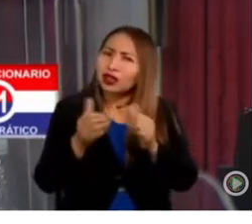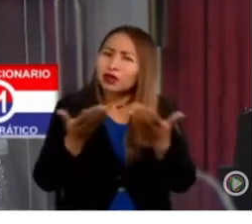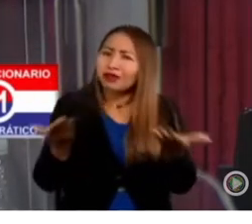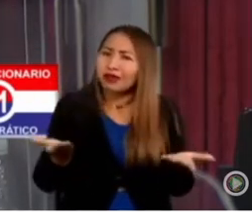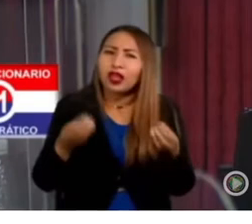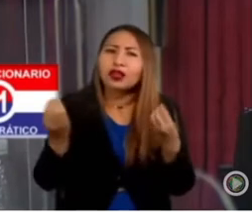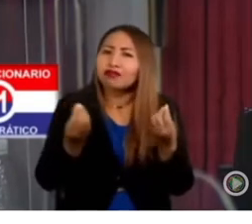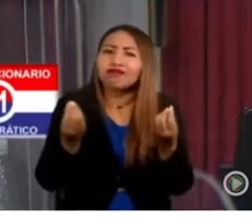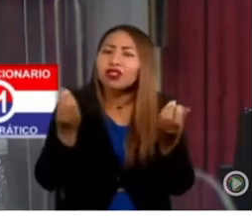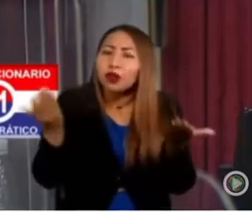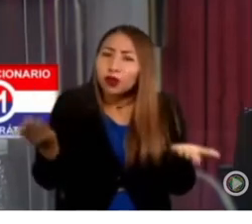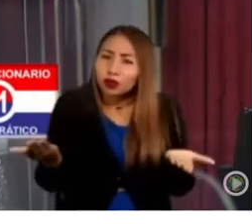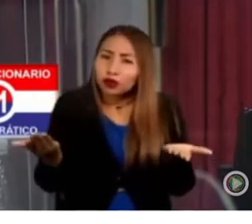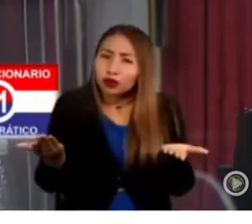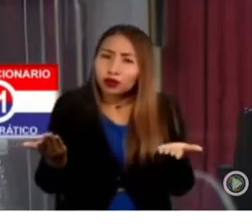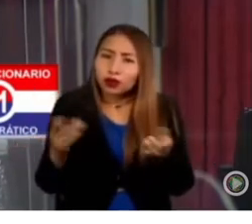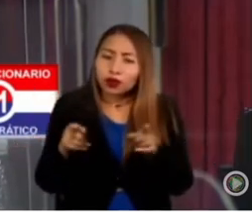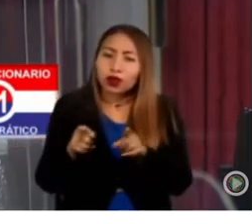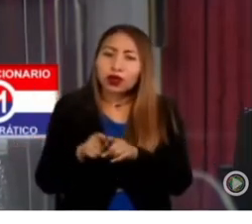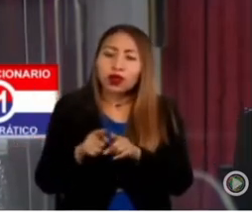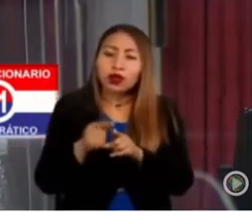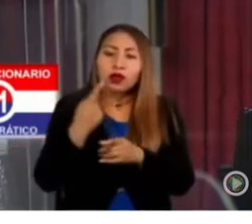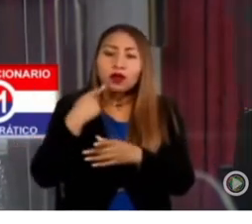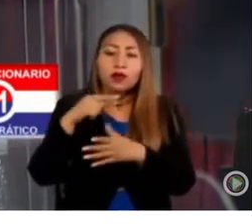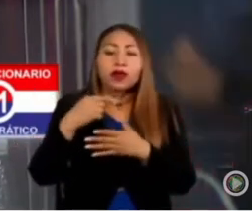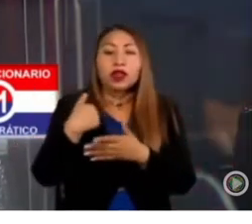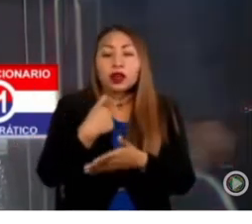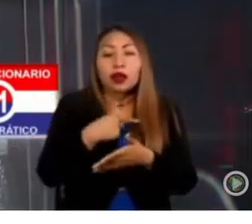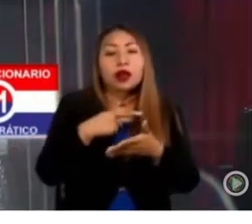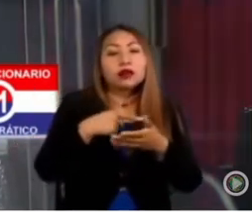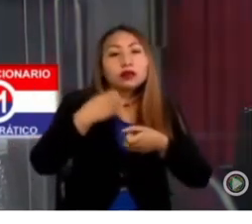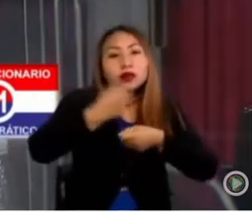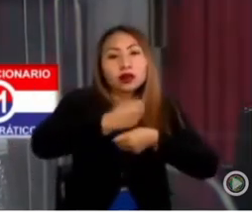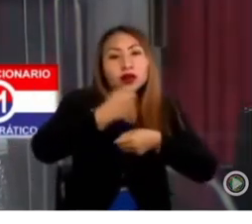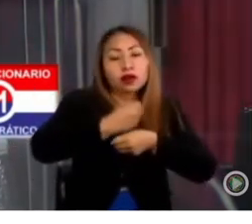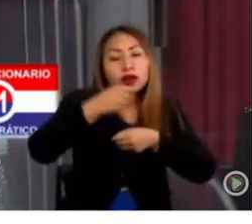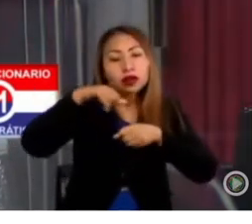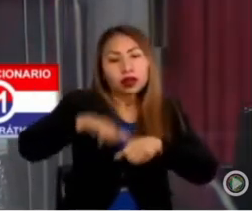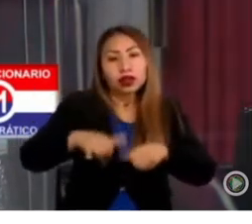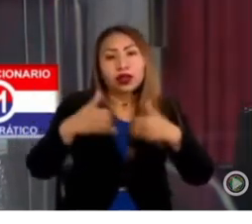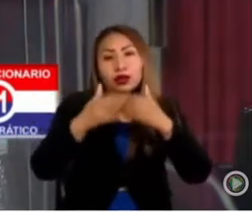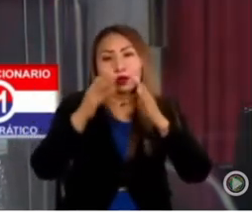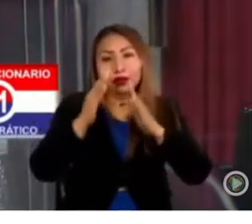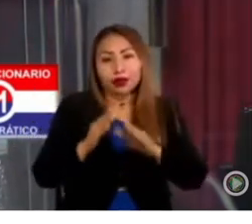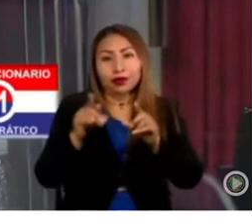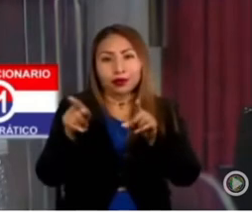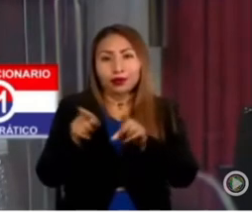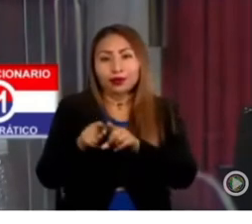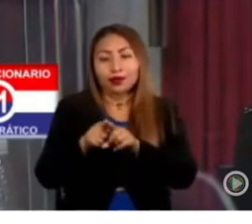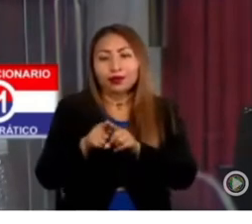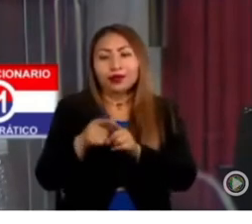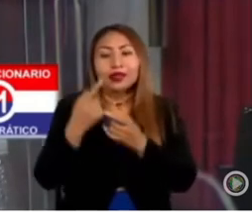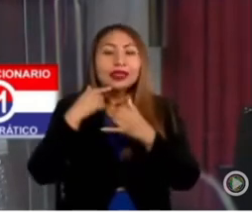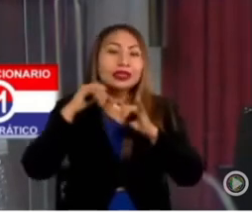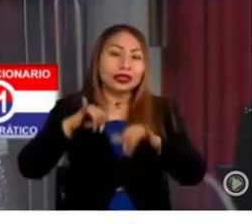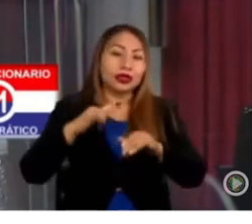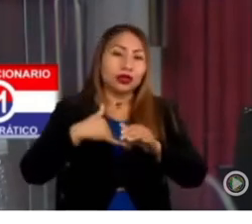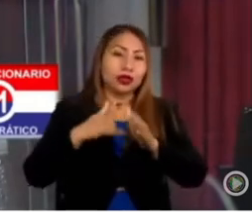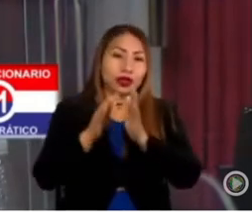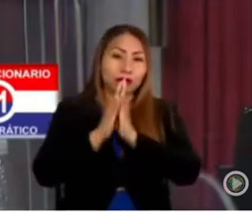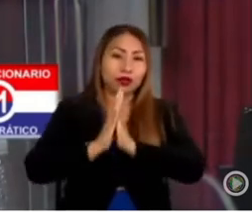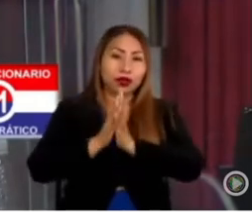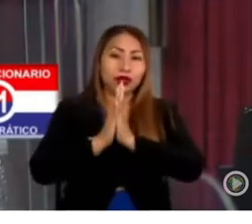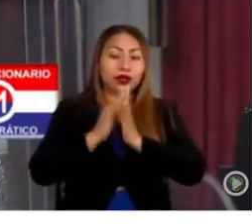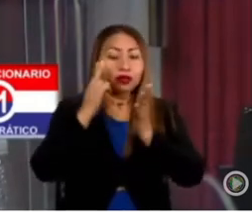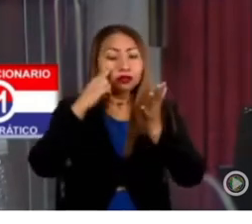a permitir que vengan de afuera y desplacen a los nuestros, que son los que les dan el voto? No, señor. Así que solicito la